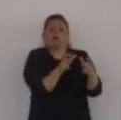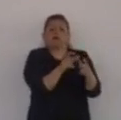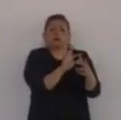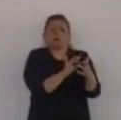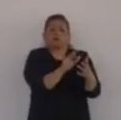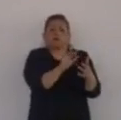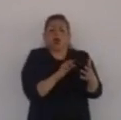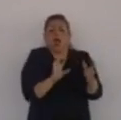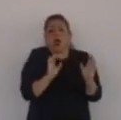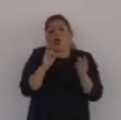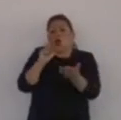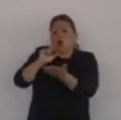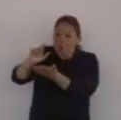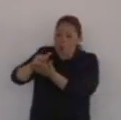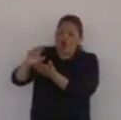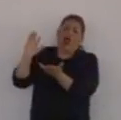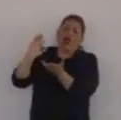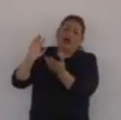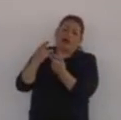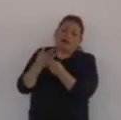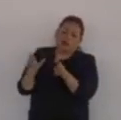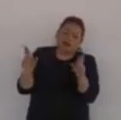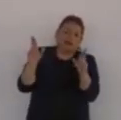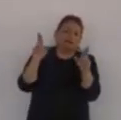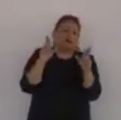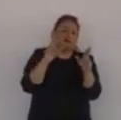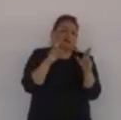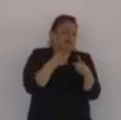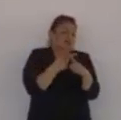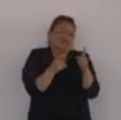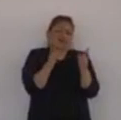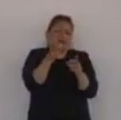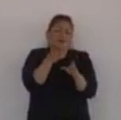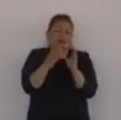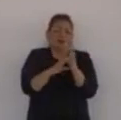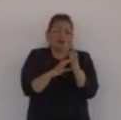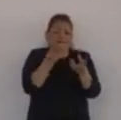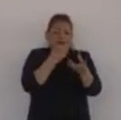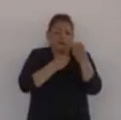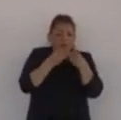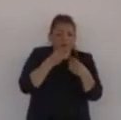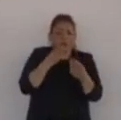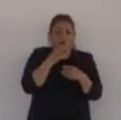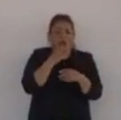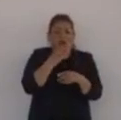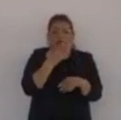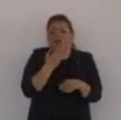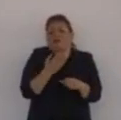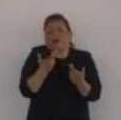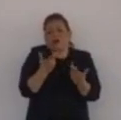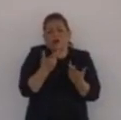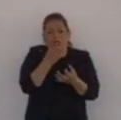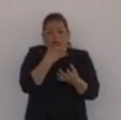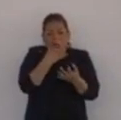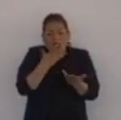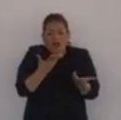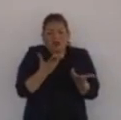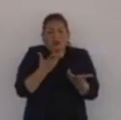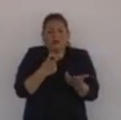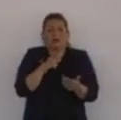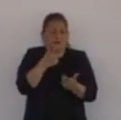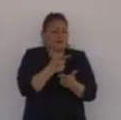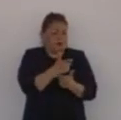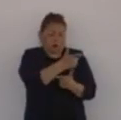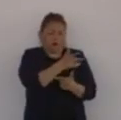a retirar sus recursos. Y el presidente lo que quiere en la entrega de tarjetas, que ya no se pague en efectivo ni